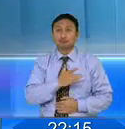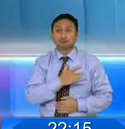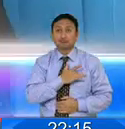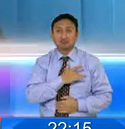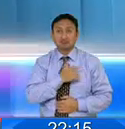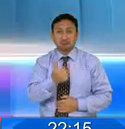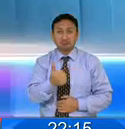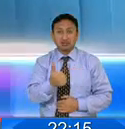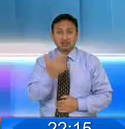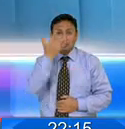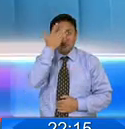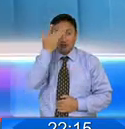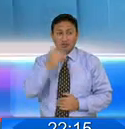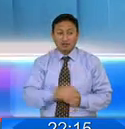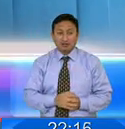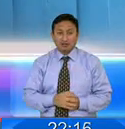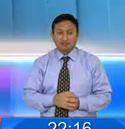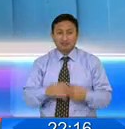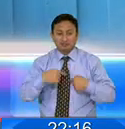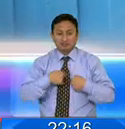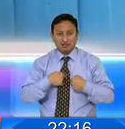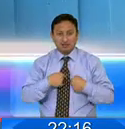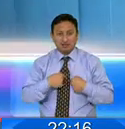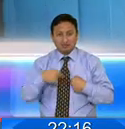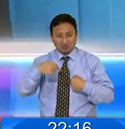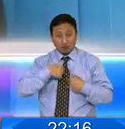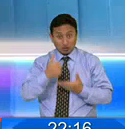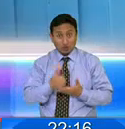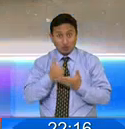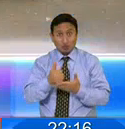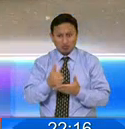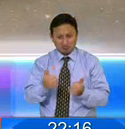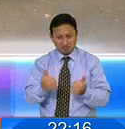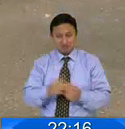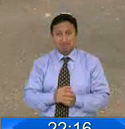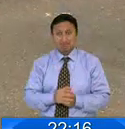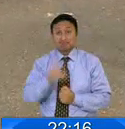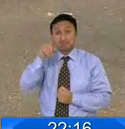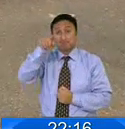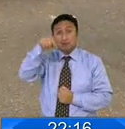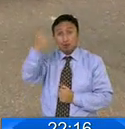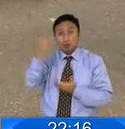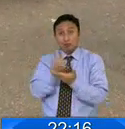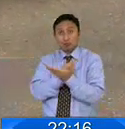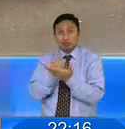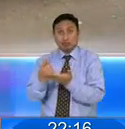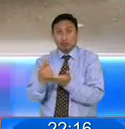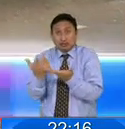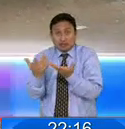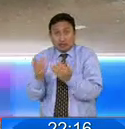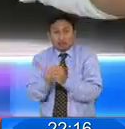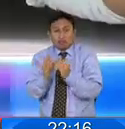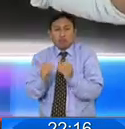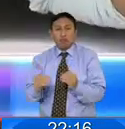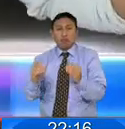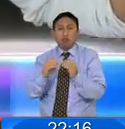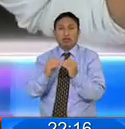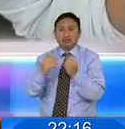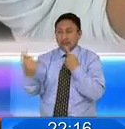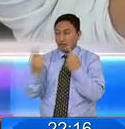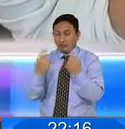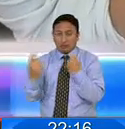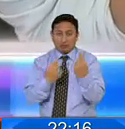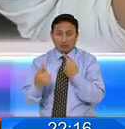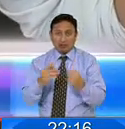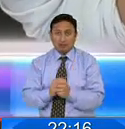porque es algo grande para ayudar a la ciudadanía. Desde la próxima semana se espera una mayor convocatoria en los puntos de